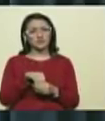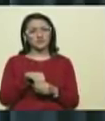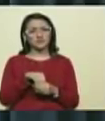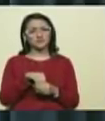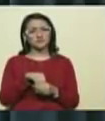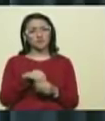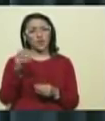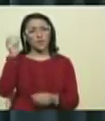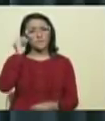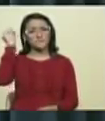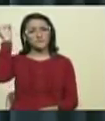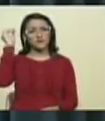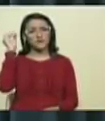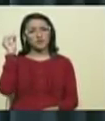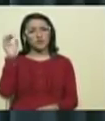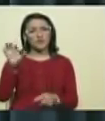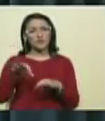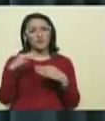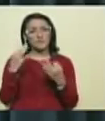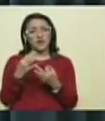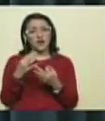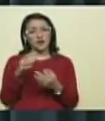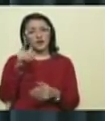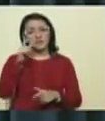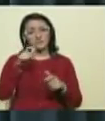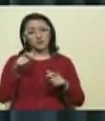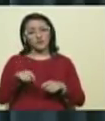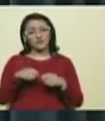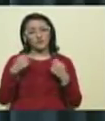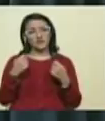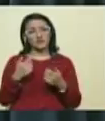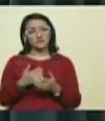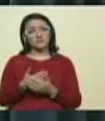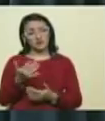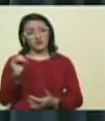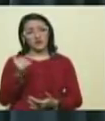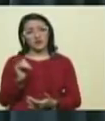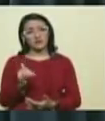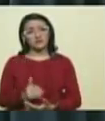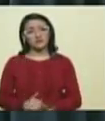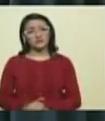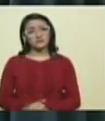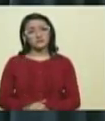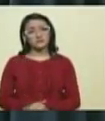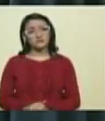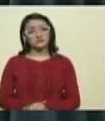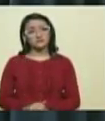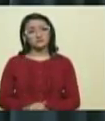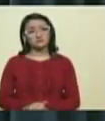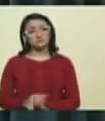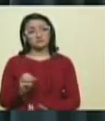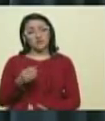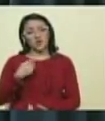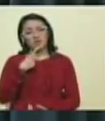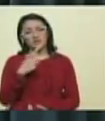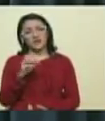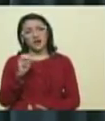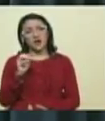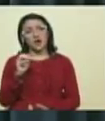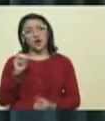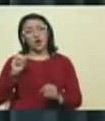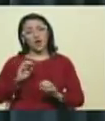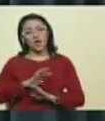la opinión de los familiares de las víctimas de esa violencia, que existen. Diga lo que diga la OEA, existen